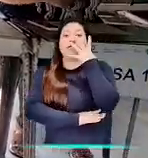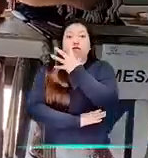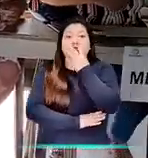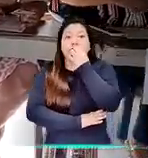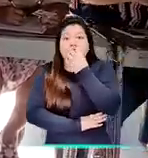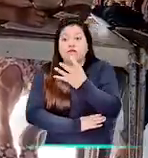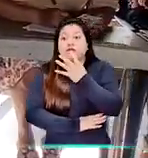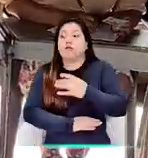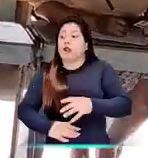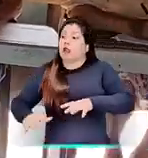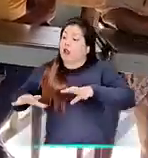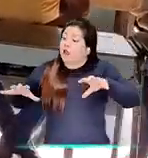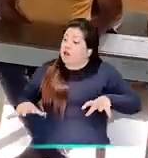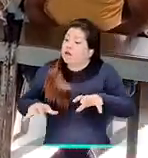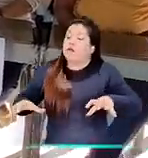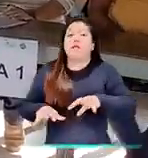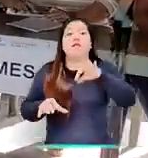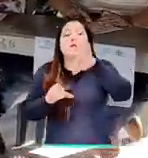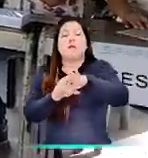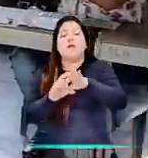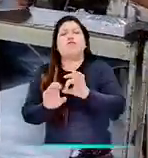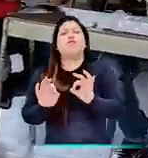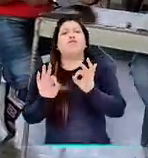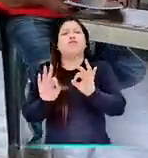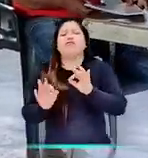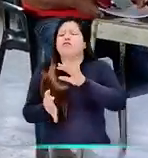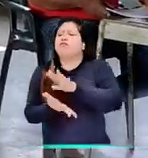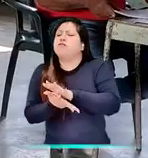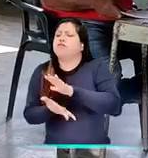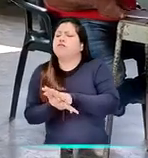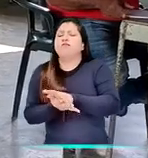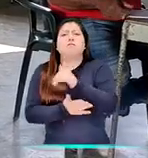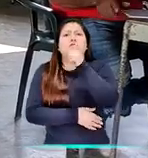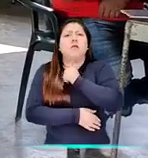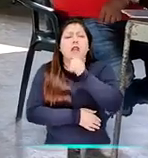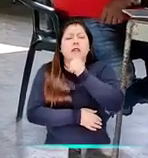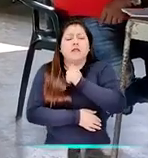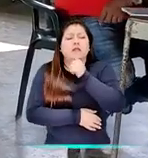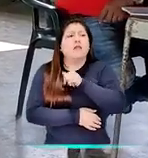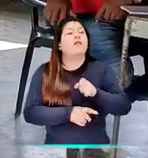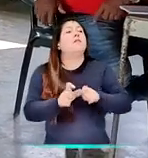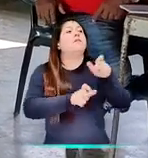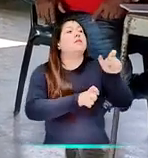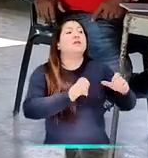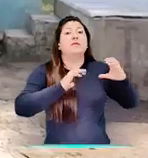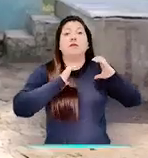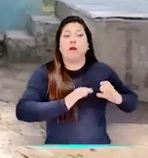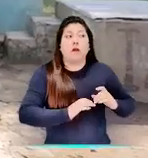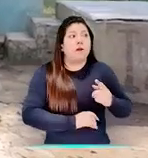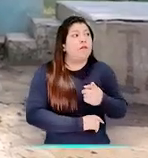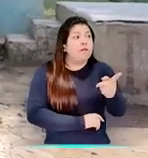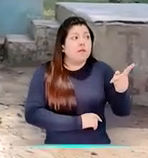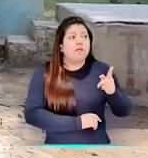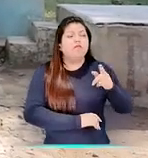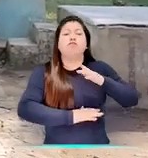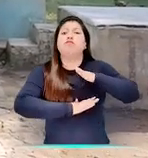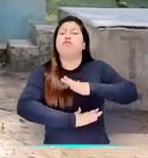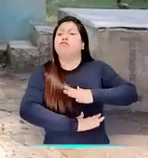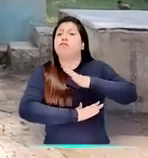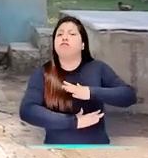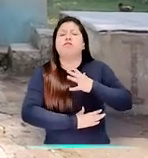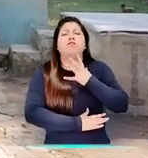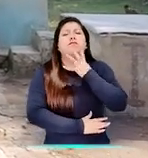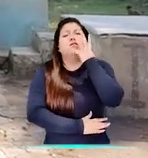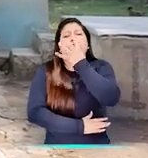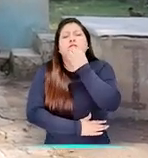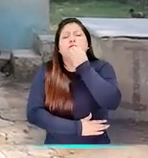Bueno, en este maravilloso día, pues la jornada electoral ha sido una jornada tranquila, con mucha paciencia, tranquilidad de parte